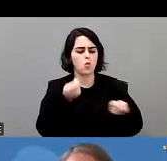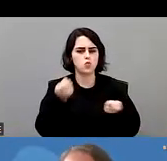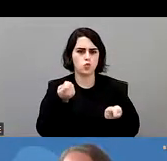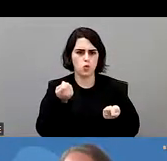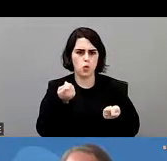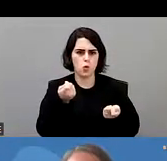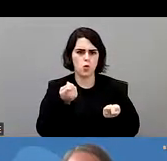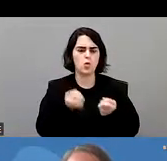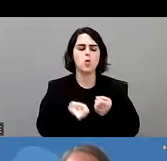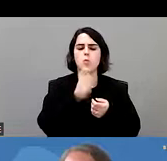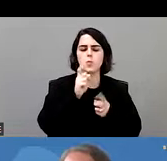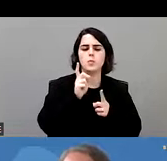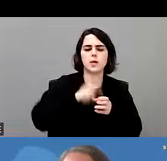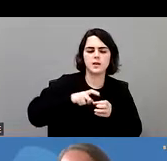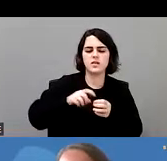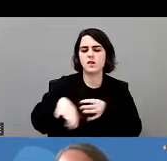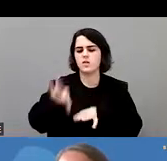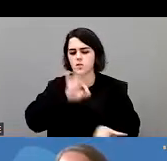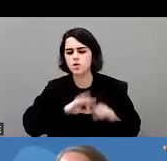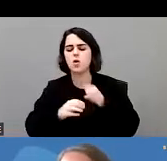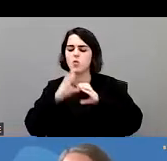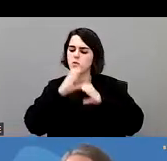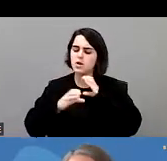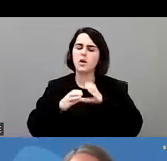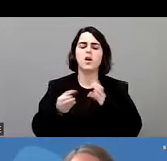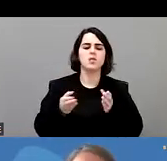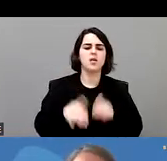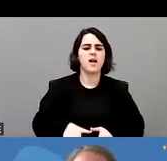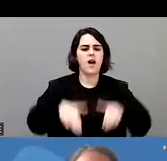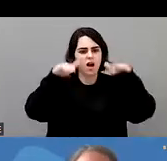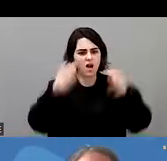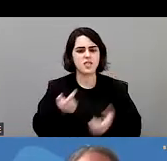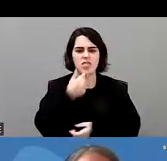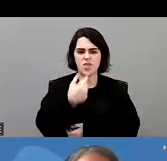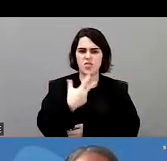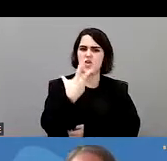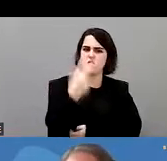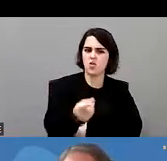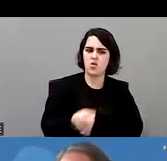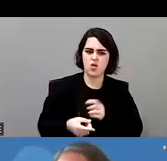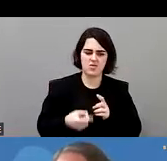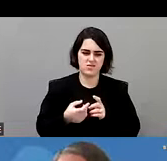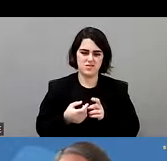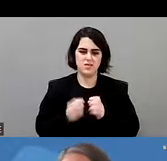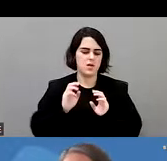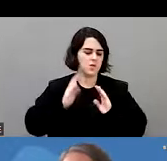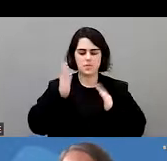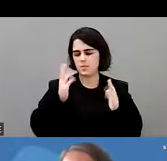control participando, eligiendo, creciendo, comunicando y sobre todo diciendo no a la indefensión aprendida desde el minuto